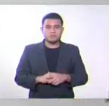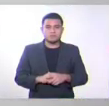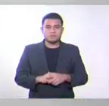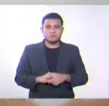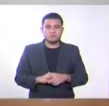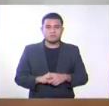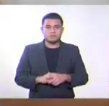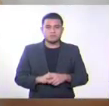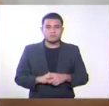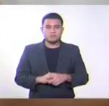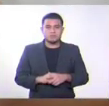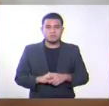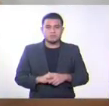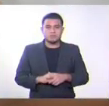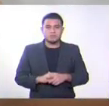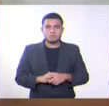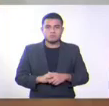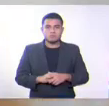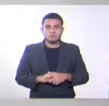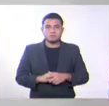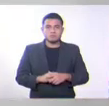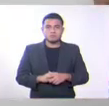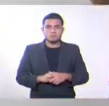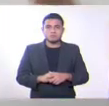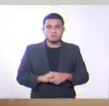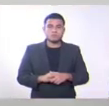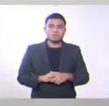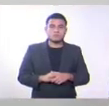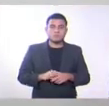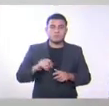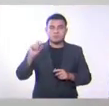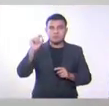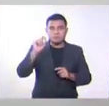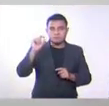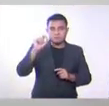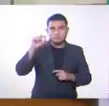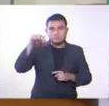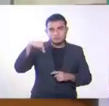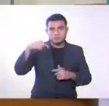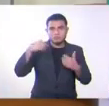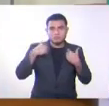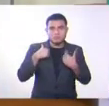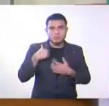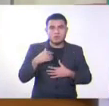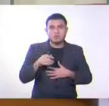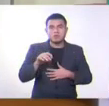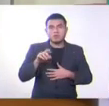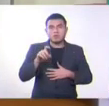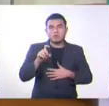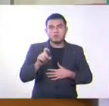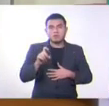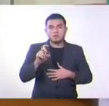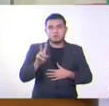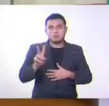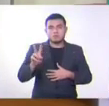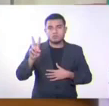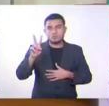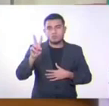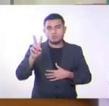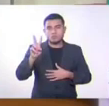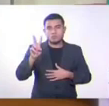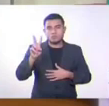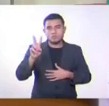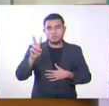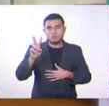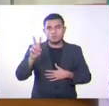sí. En el caso del punto Q, tiene coordenadas x2. En el caso del